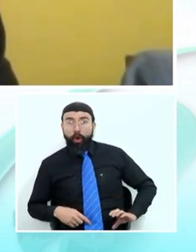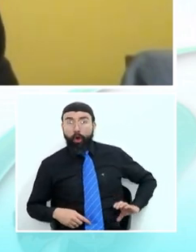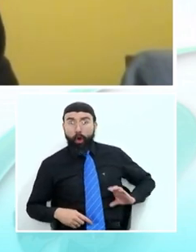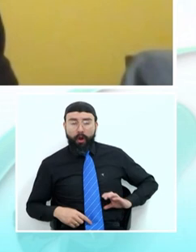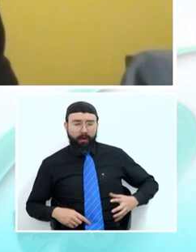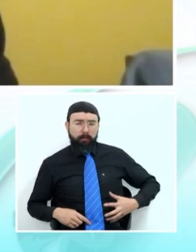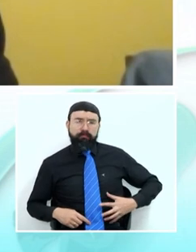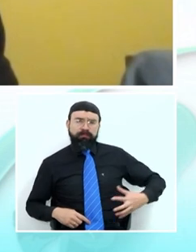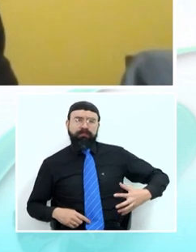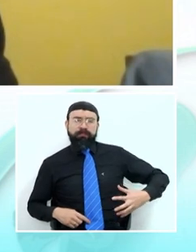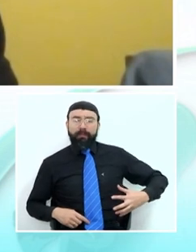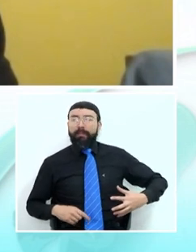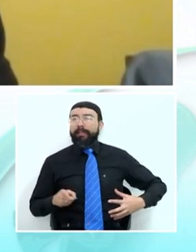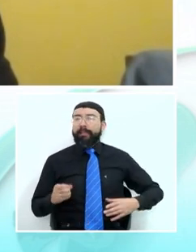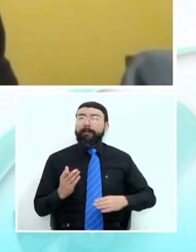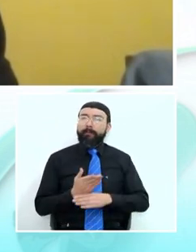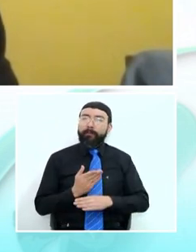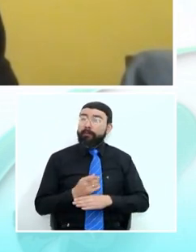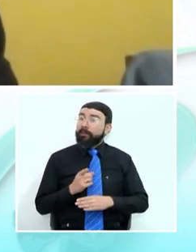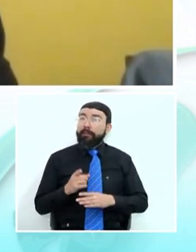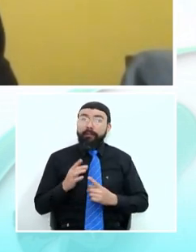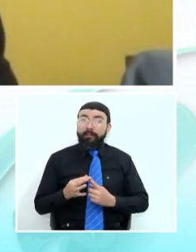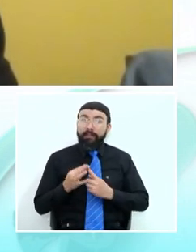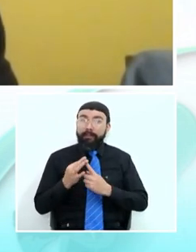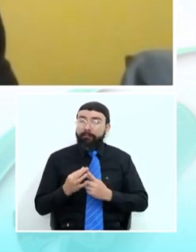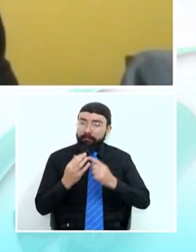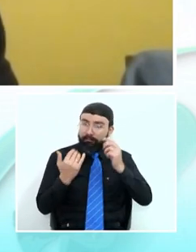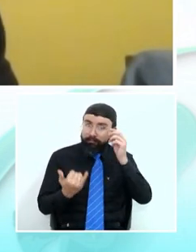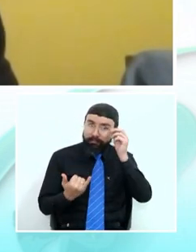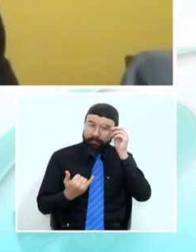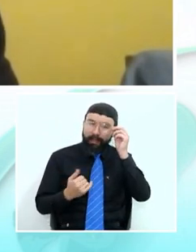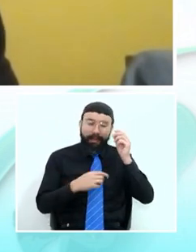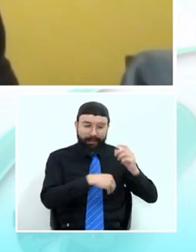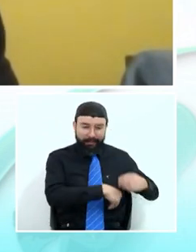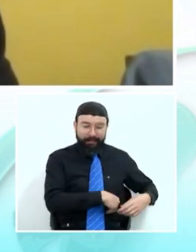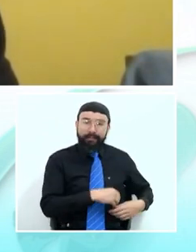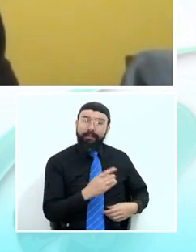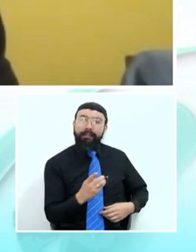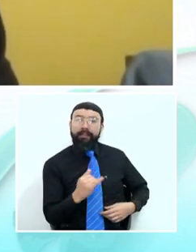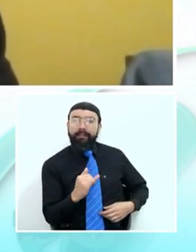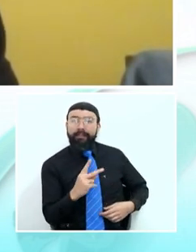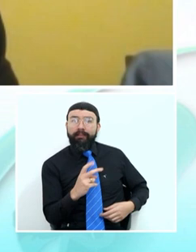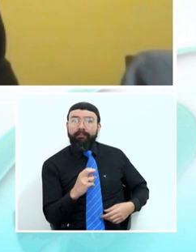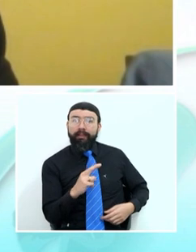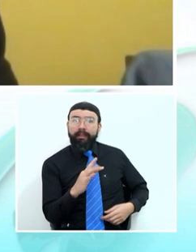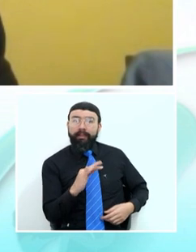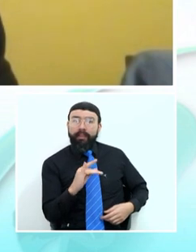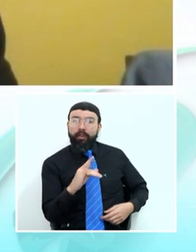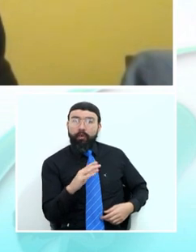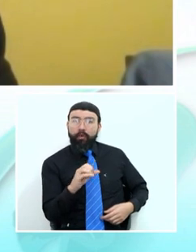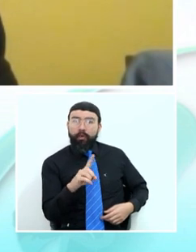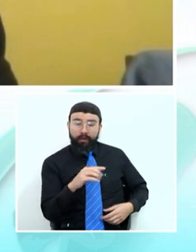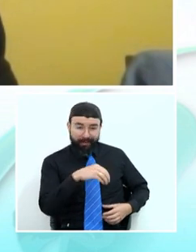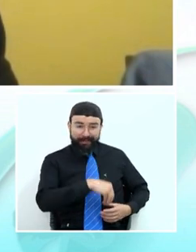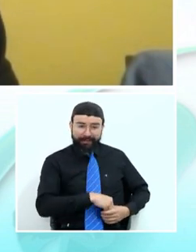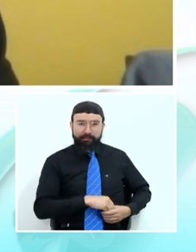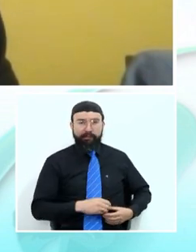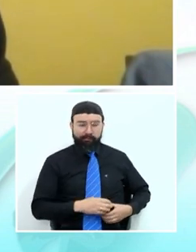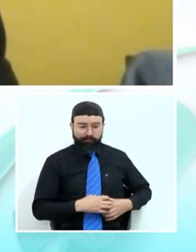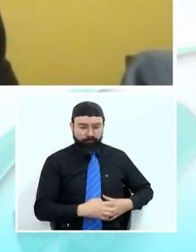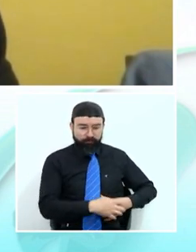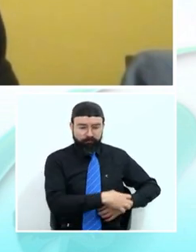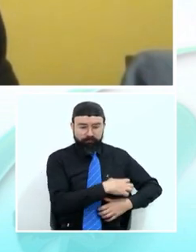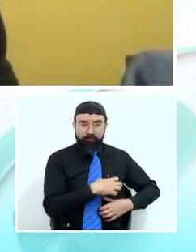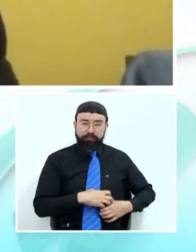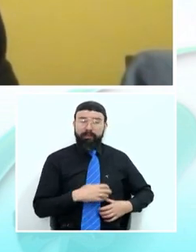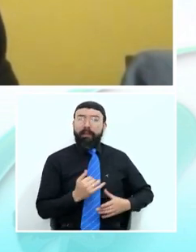inflama, y especialmente a nivel de los divertículos. Por eso la semilla de la papaya, como bien lo decías, Jorge